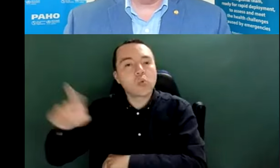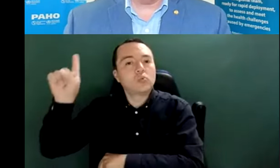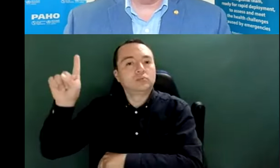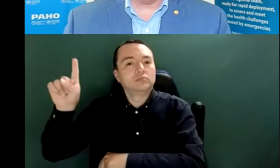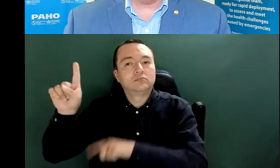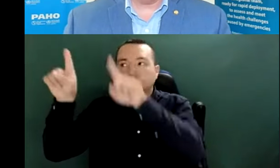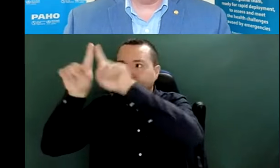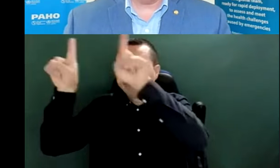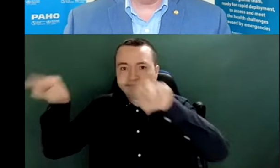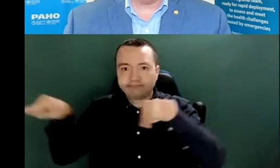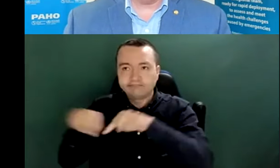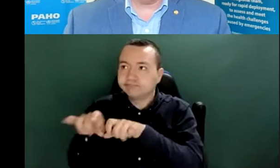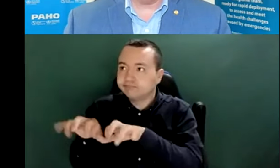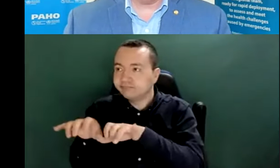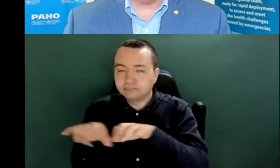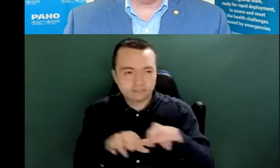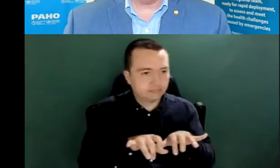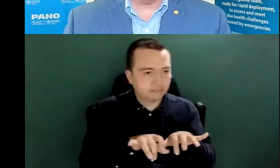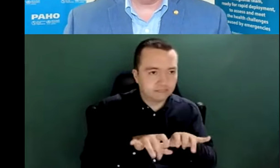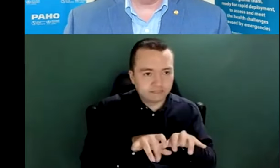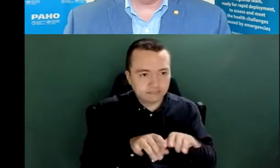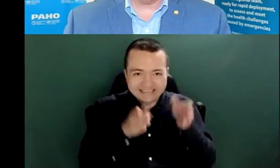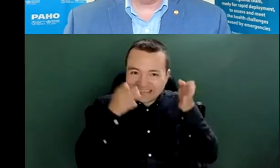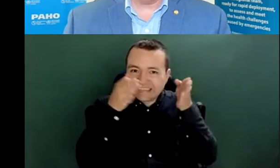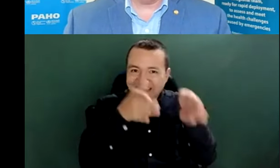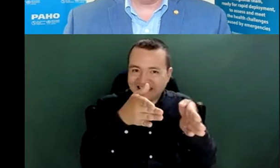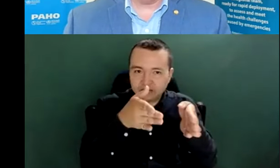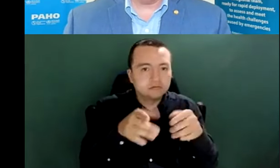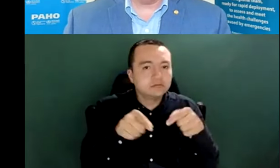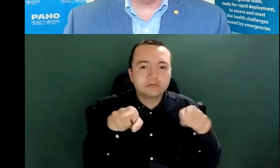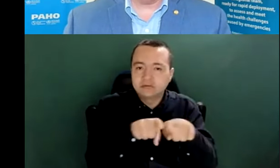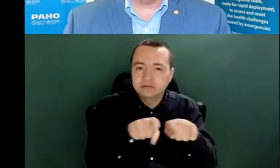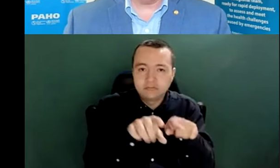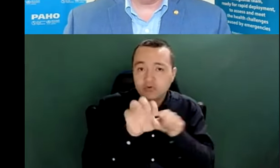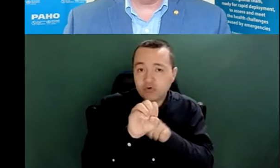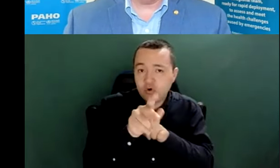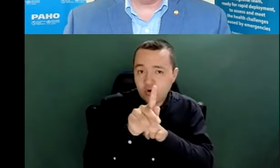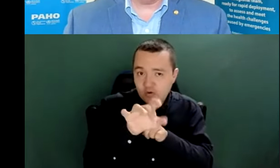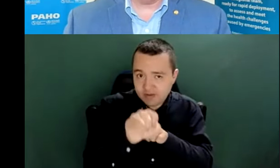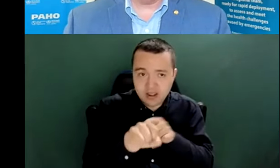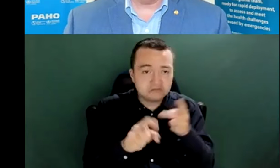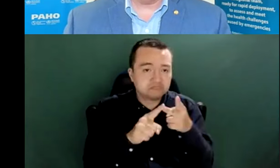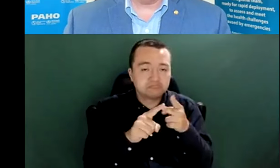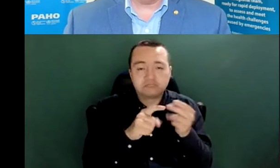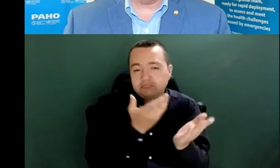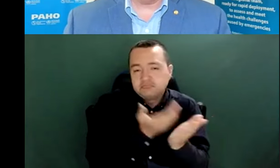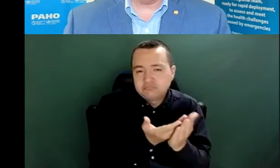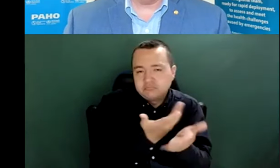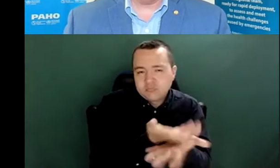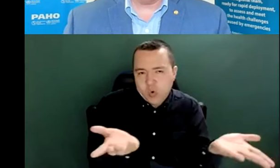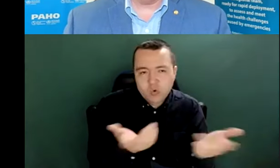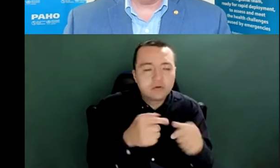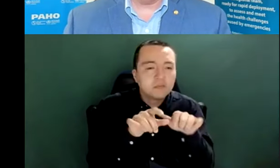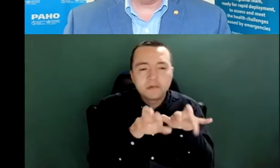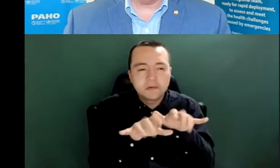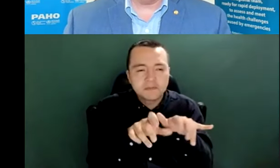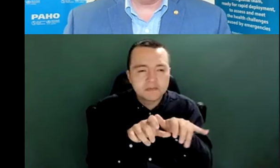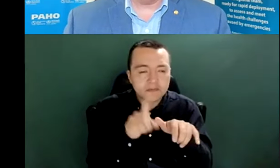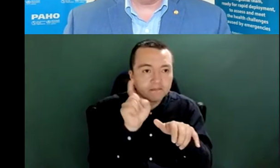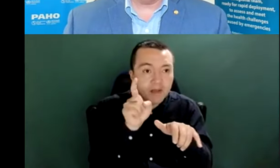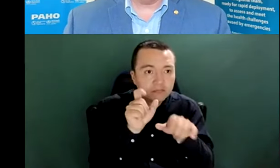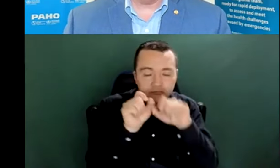que salir de la colección. Es decir, puedes estar en la página de la OPS o de otro sitio y puedes entrar a esta ventana, a